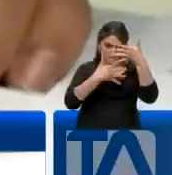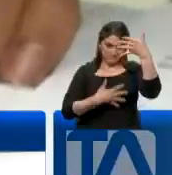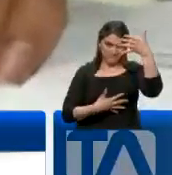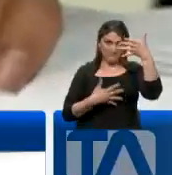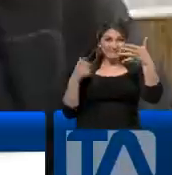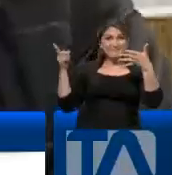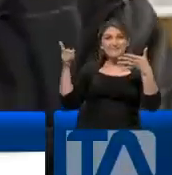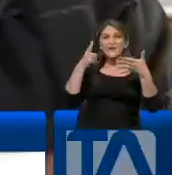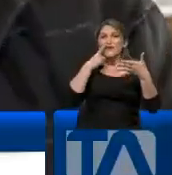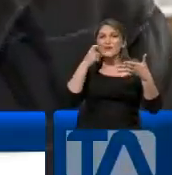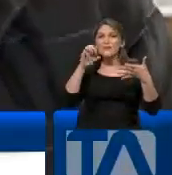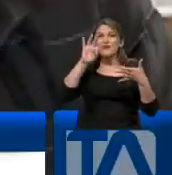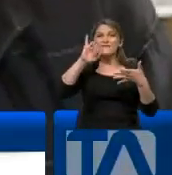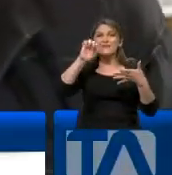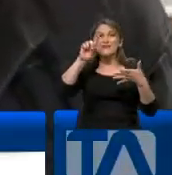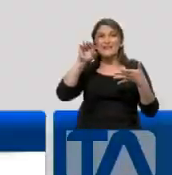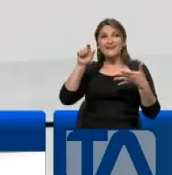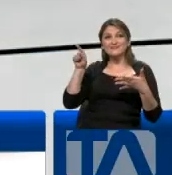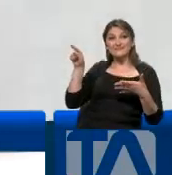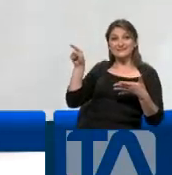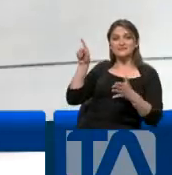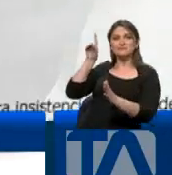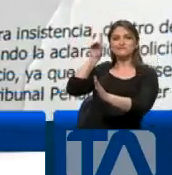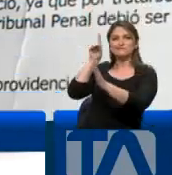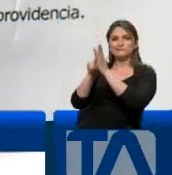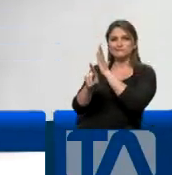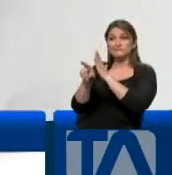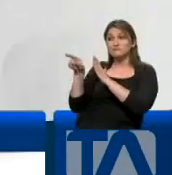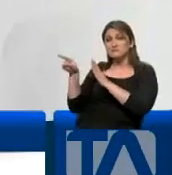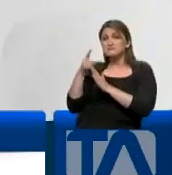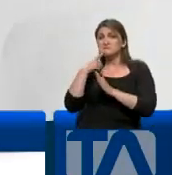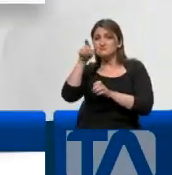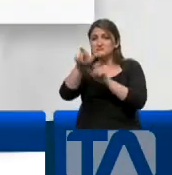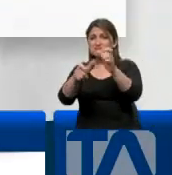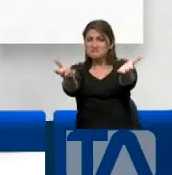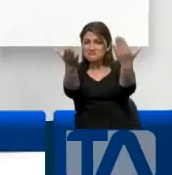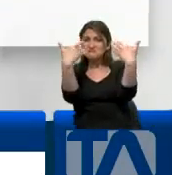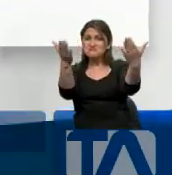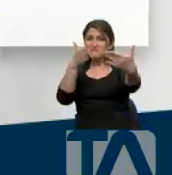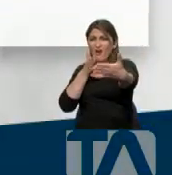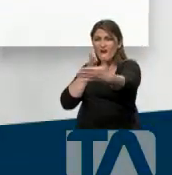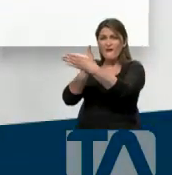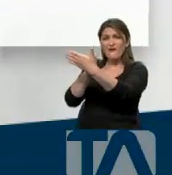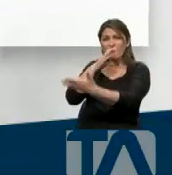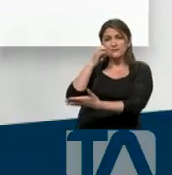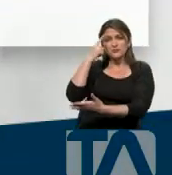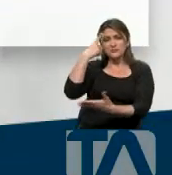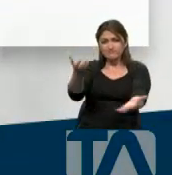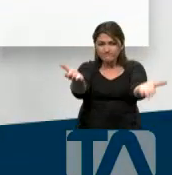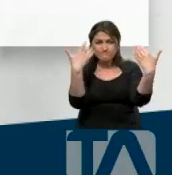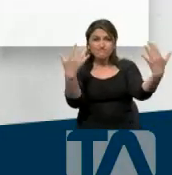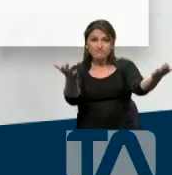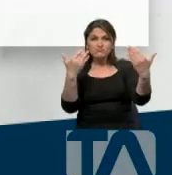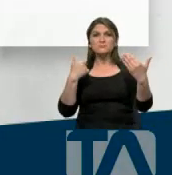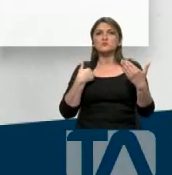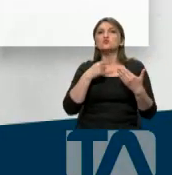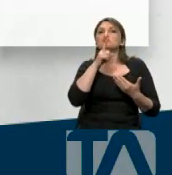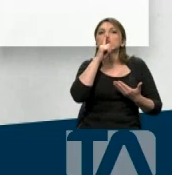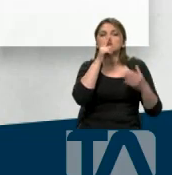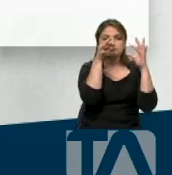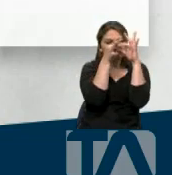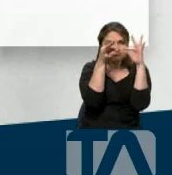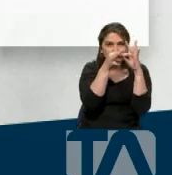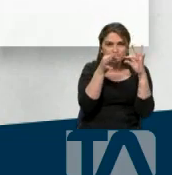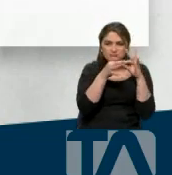Fidel Araujo, acusado del supuesto delito de incitación a la rebelión. Debido a nuestra insistencia, dentro